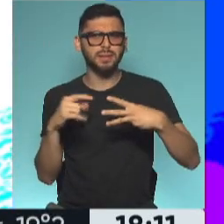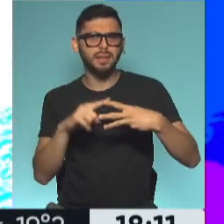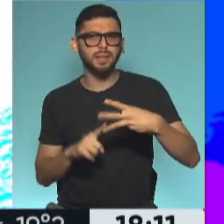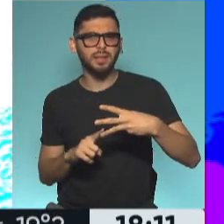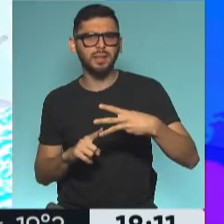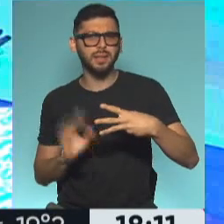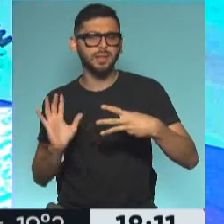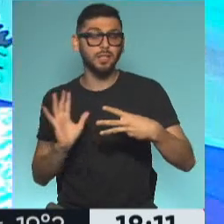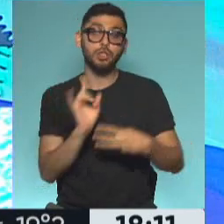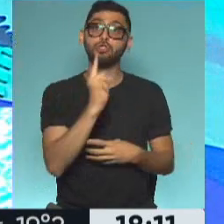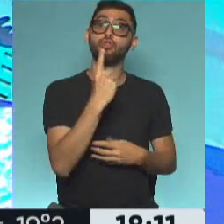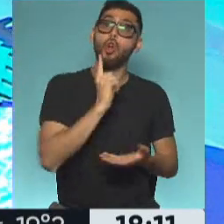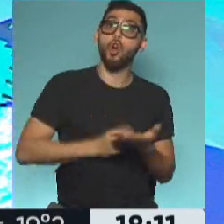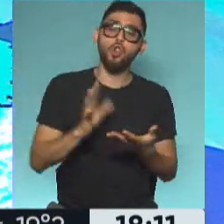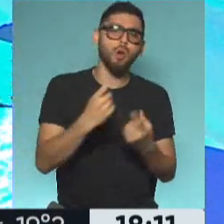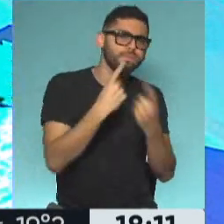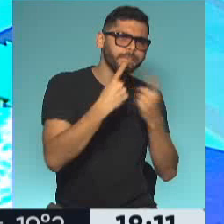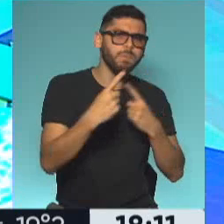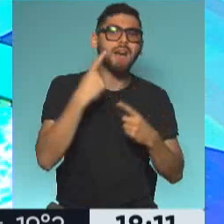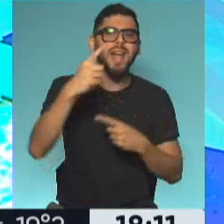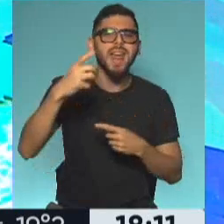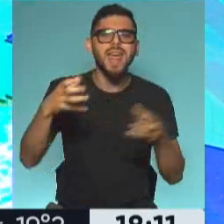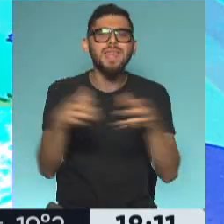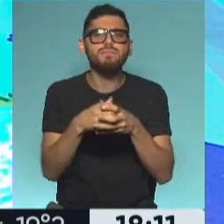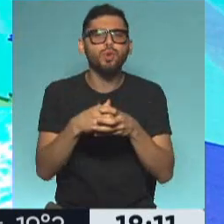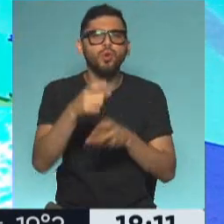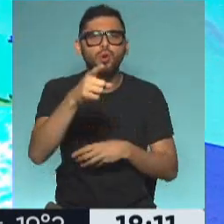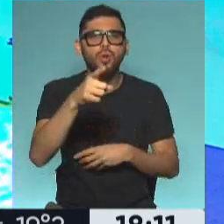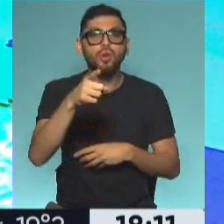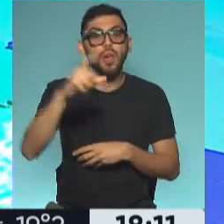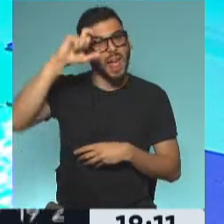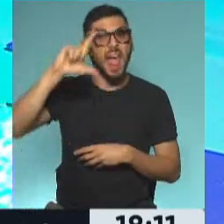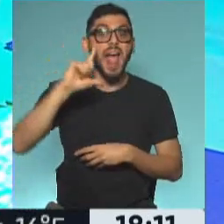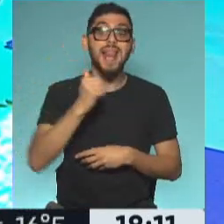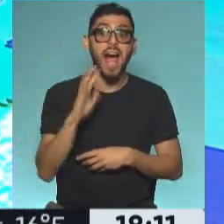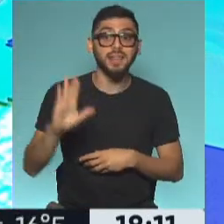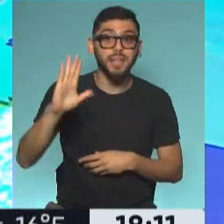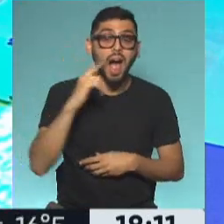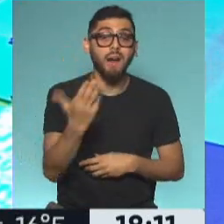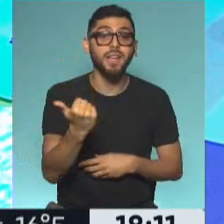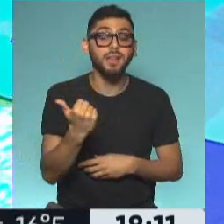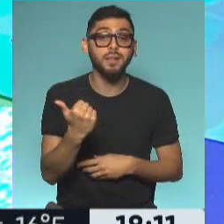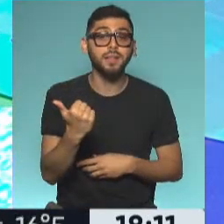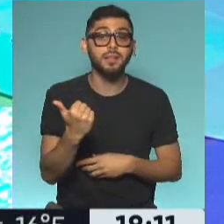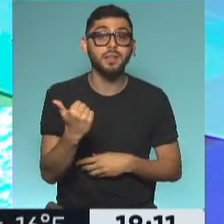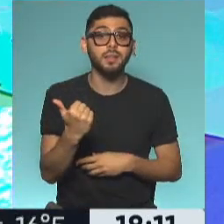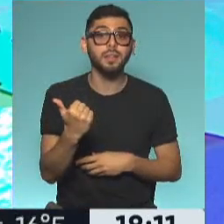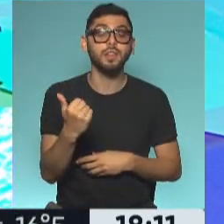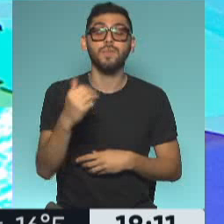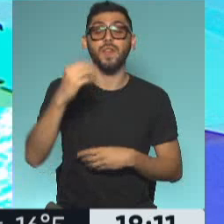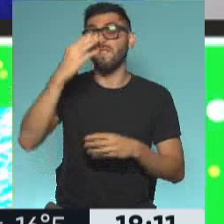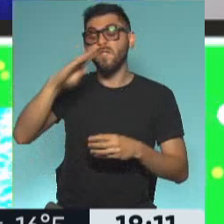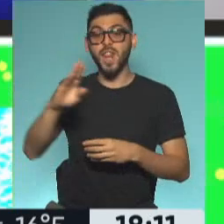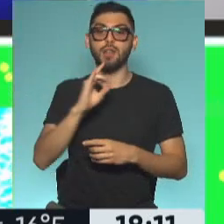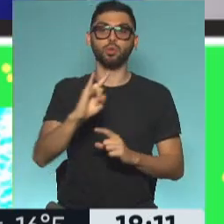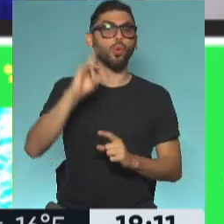cortarse. Equipo verde, ¿no? Se calla. Equipo. Elías, ahí, ahí lo tiene. Elías, decime. Usted dice, Gastón, respuesta final, ¿eh? La respuesta final la dice